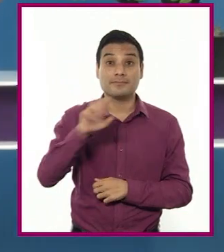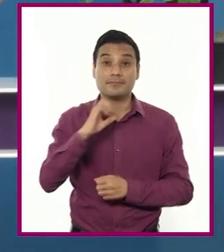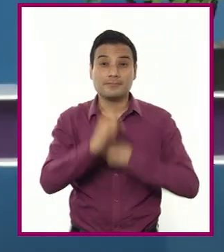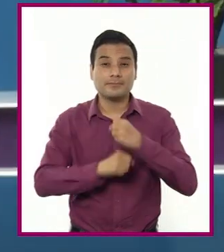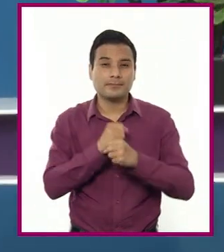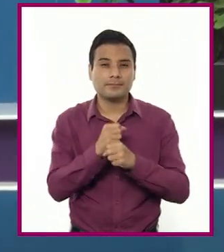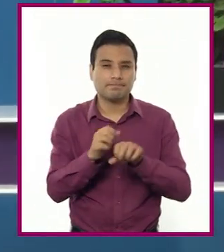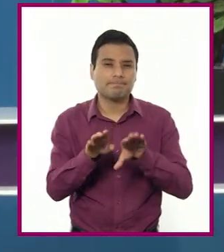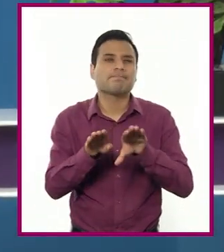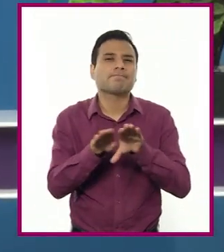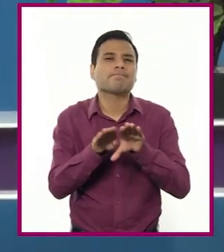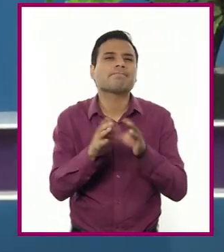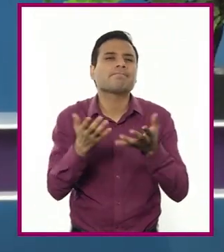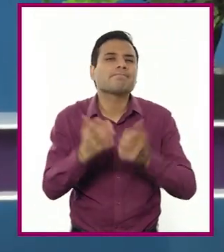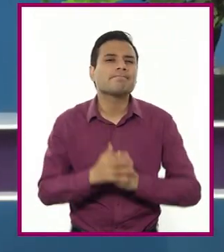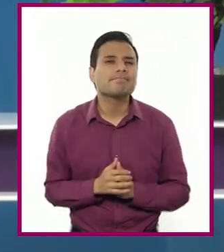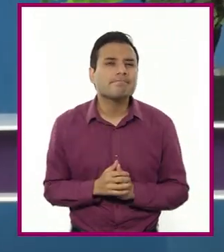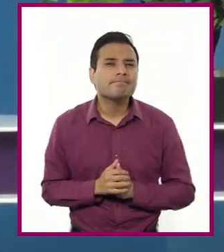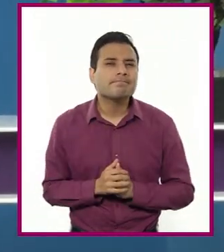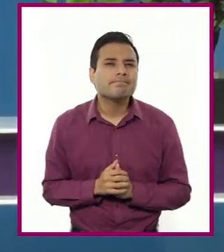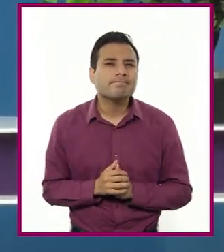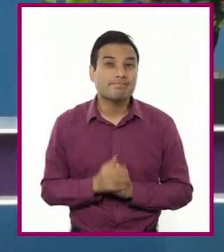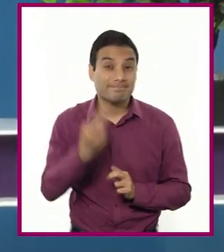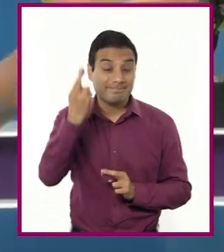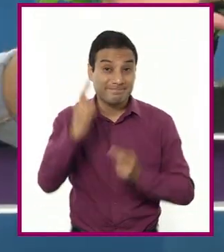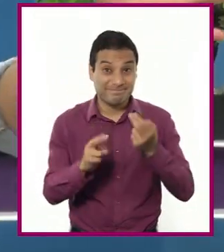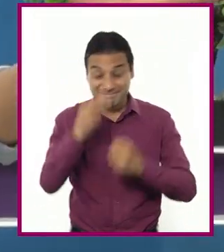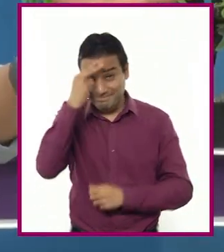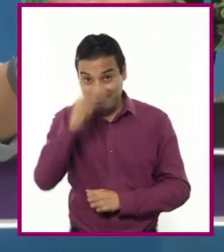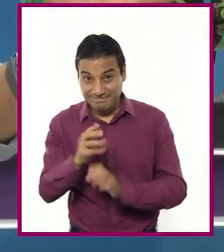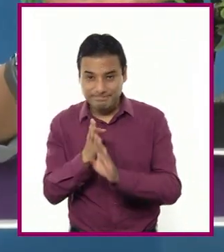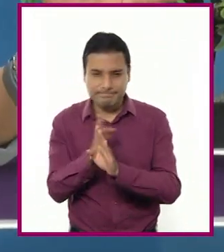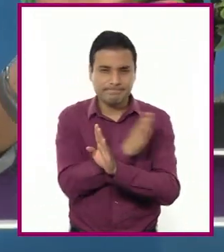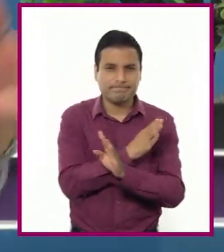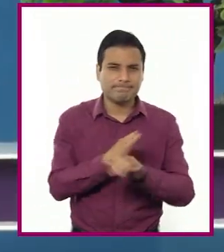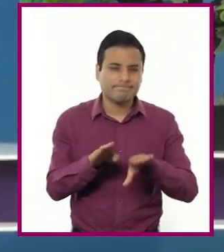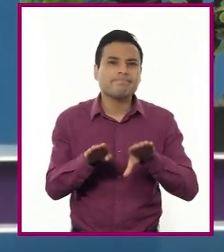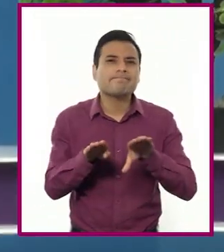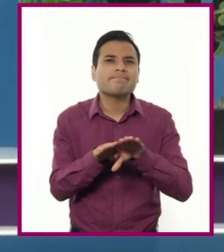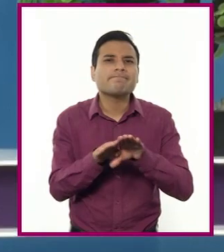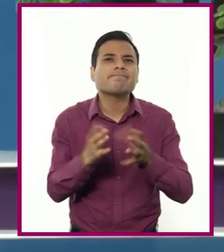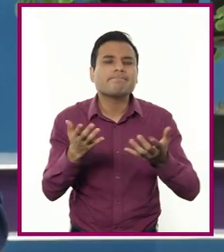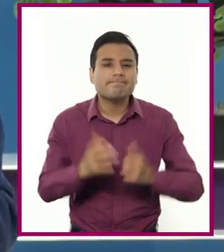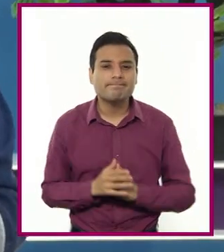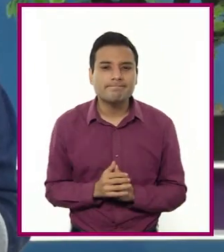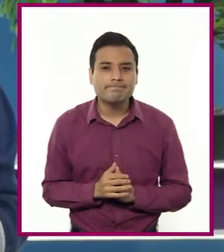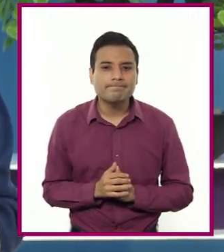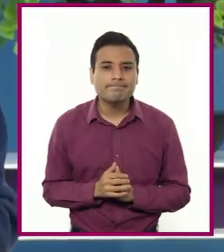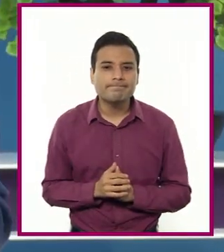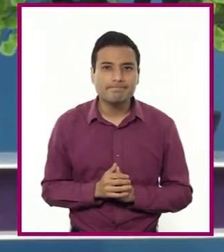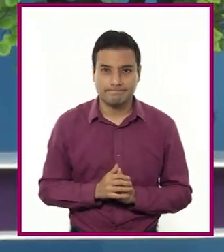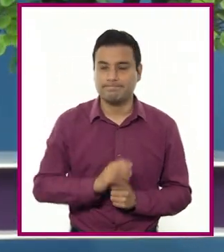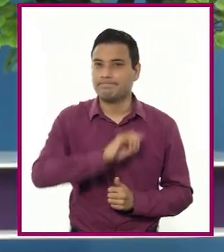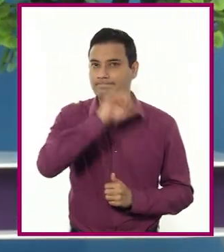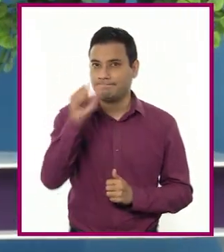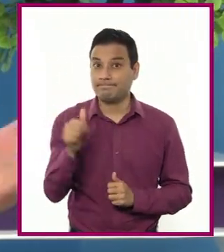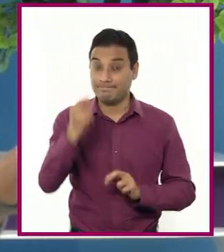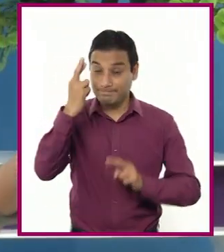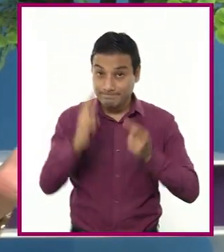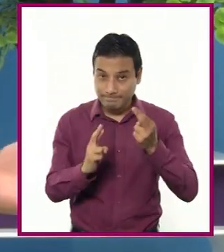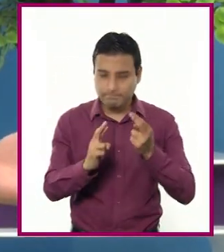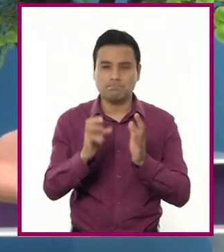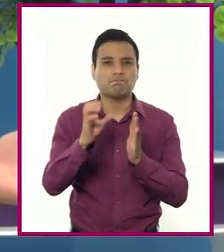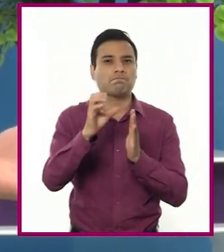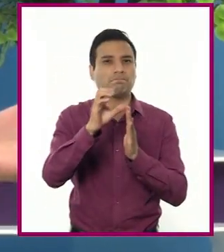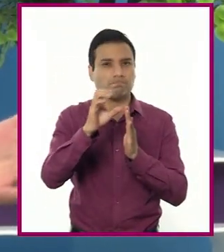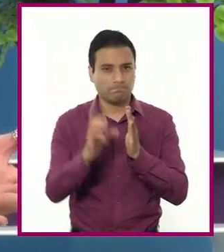un poco antes de que se iniciara la Revolución Mexicana, que dio como resultado la promulgación de la Constitución Política